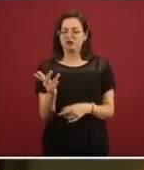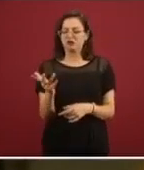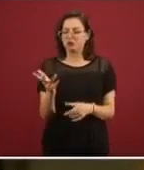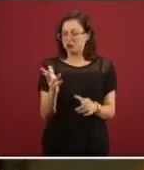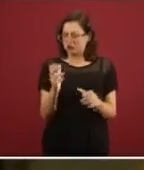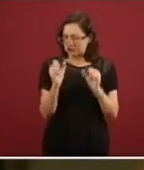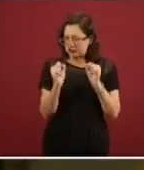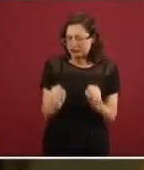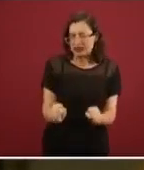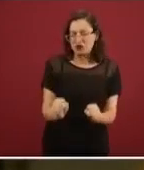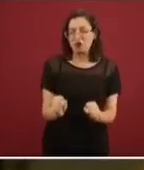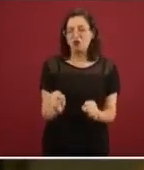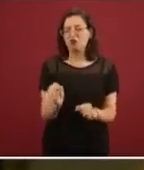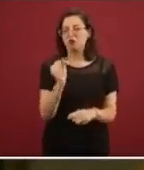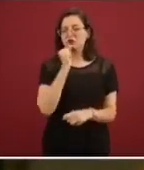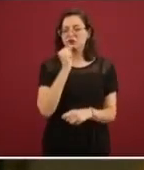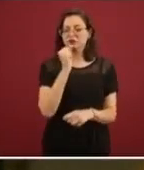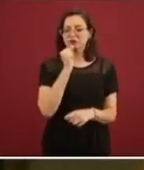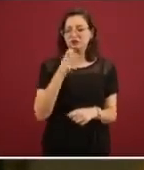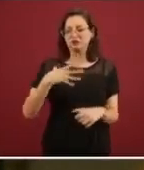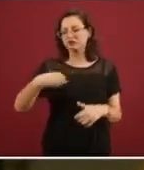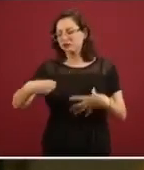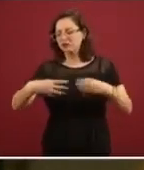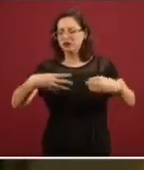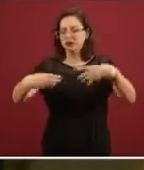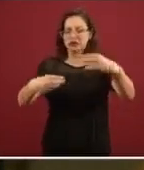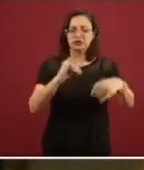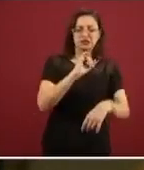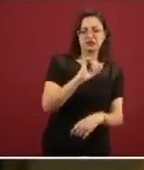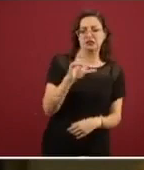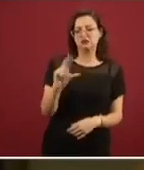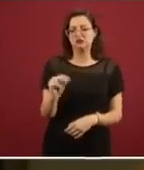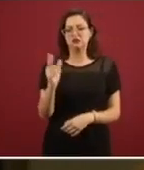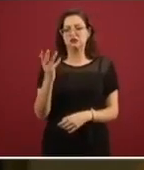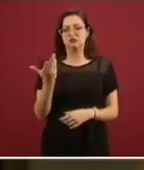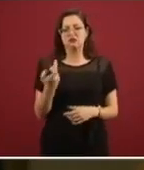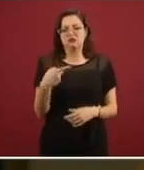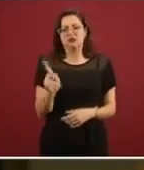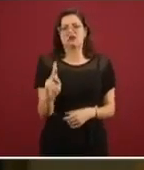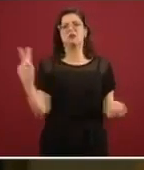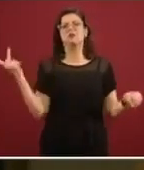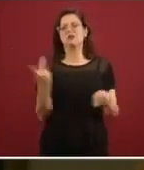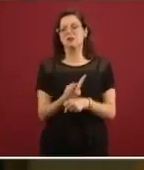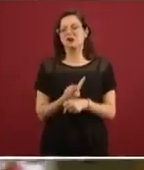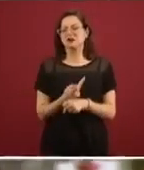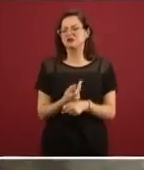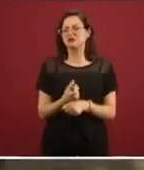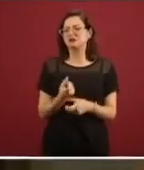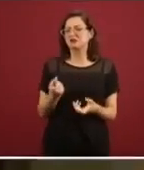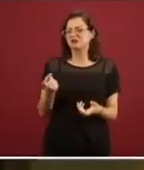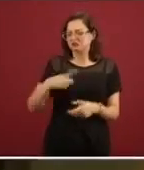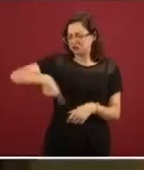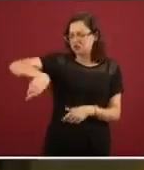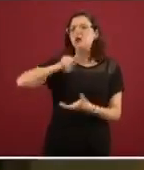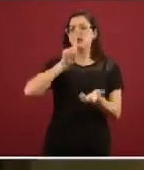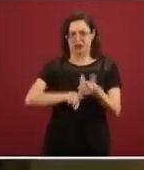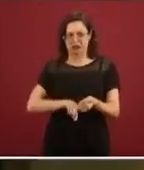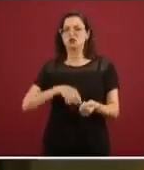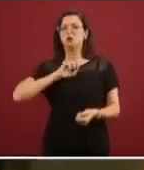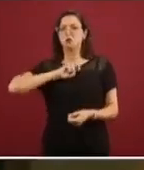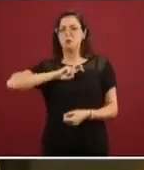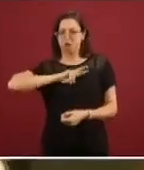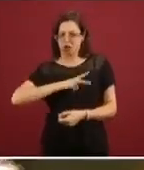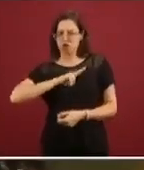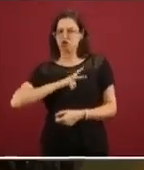no estaba todavía comprobado si transmitían la enfermedad o no. pero ¿qué pasa con estos casos asintomáticos? Y la